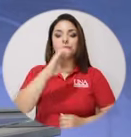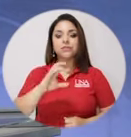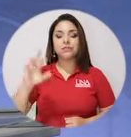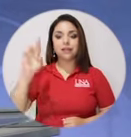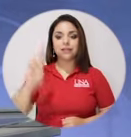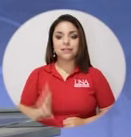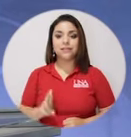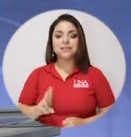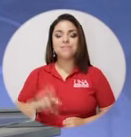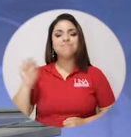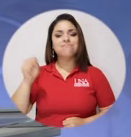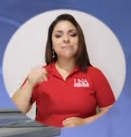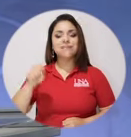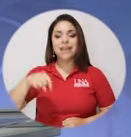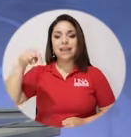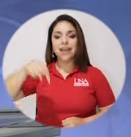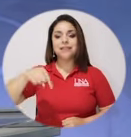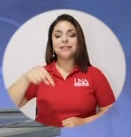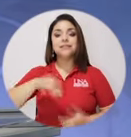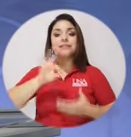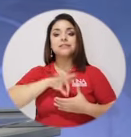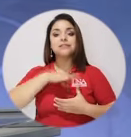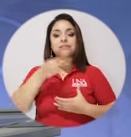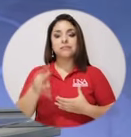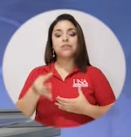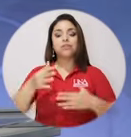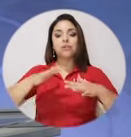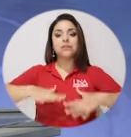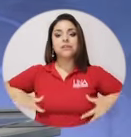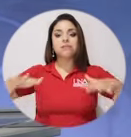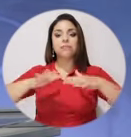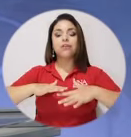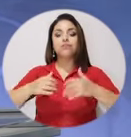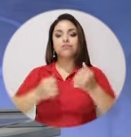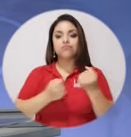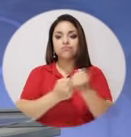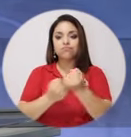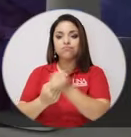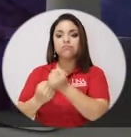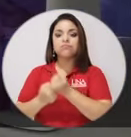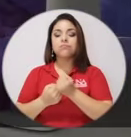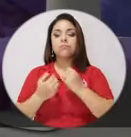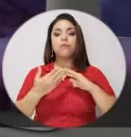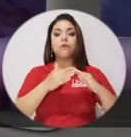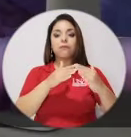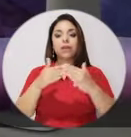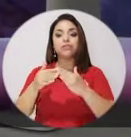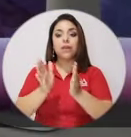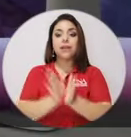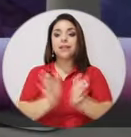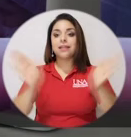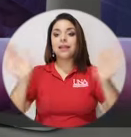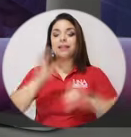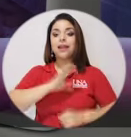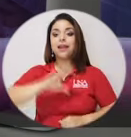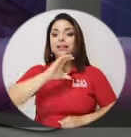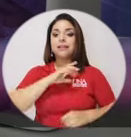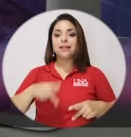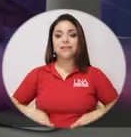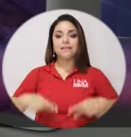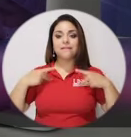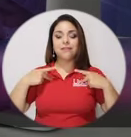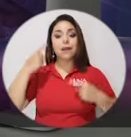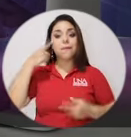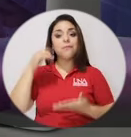es, ese es el espíritu del espacio, contribuir a mejorar la calidad de vida de la población en general, ¿verdad? Y por eso